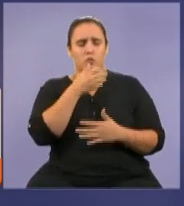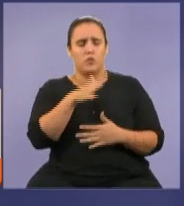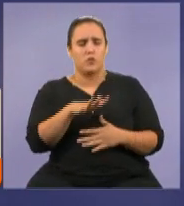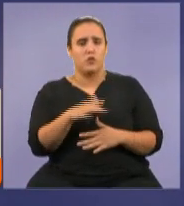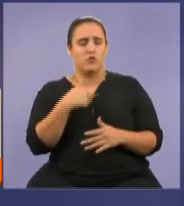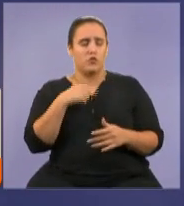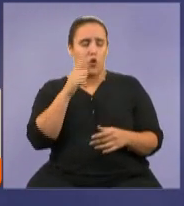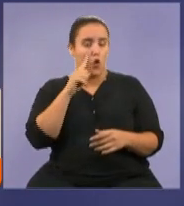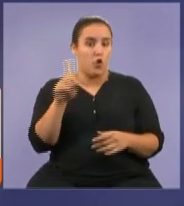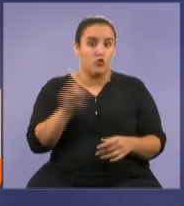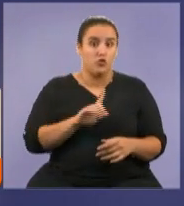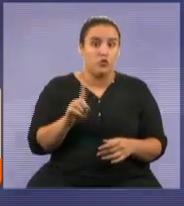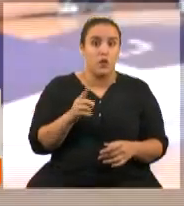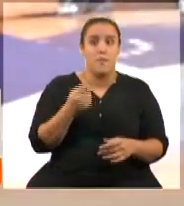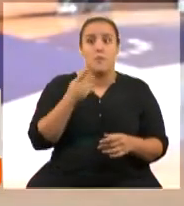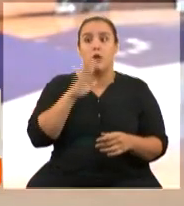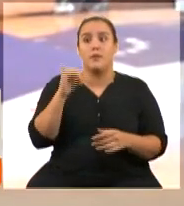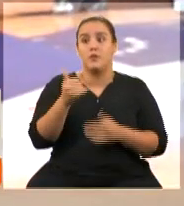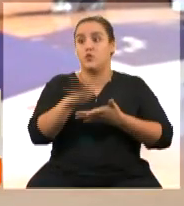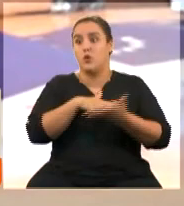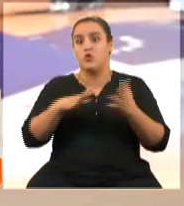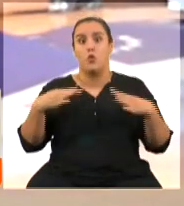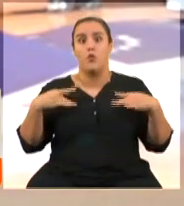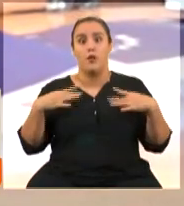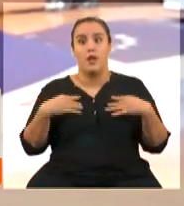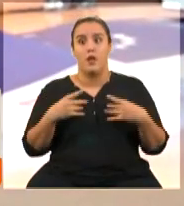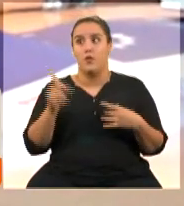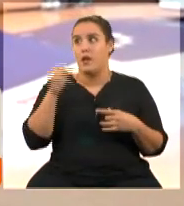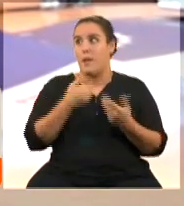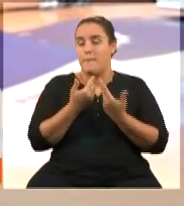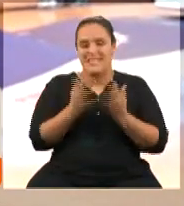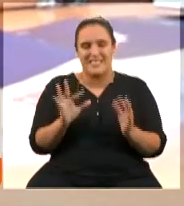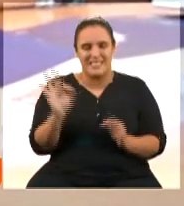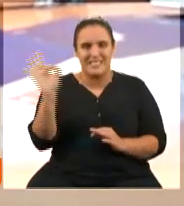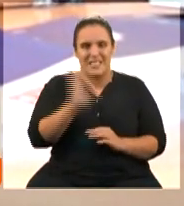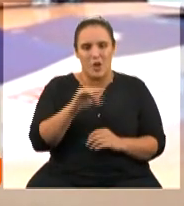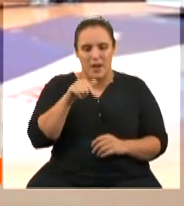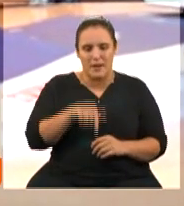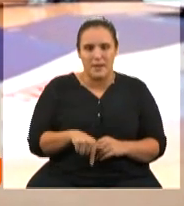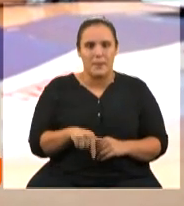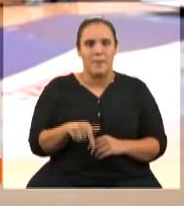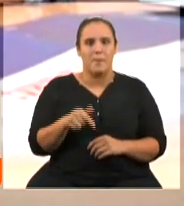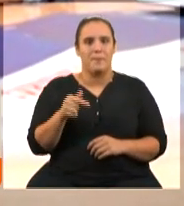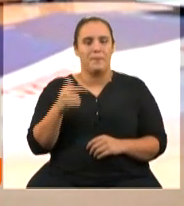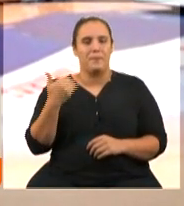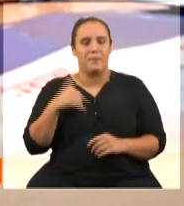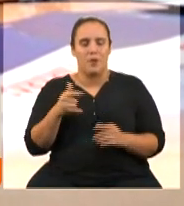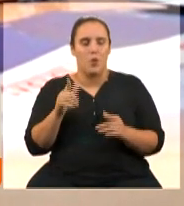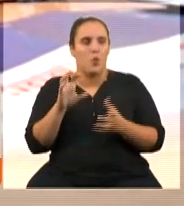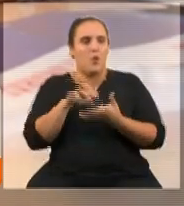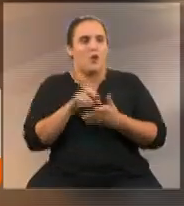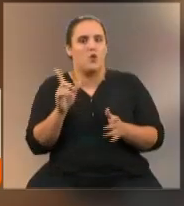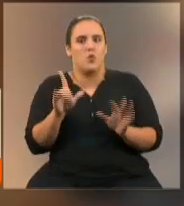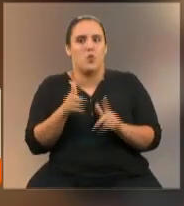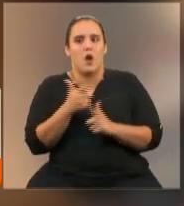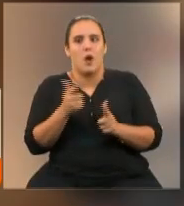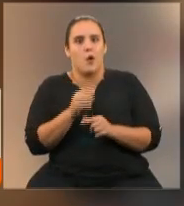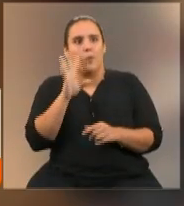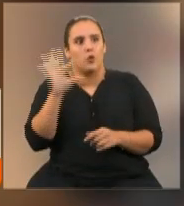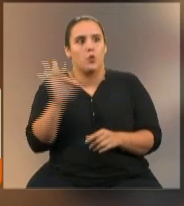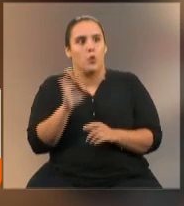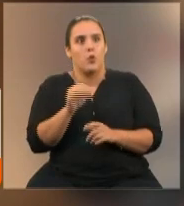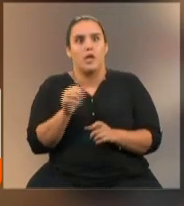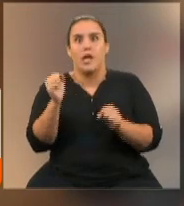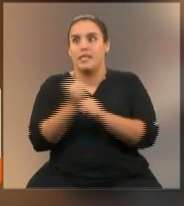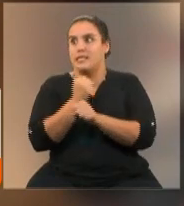como por ejemplo la situación de los jubilados que vienen a empezar de nuevo en un lugar donde no tienen posibilidades de reinsertarse laboralmente